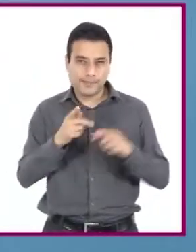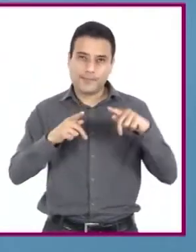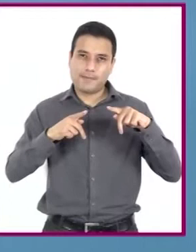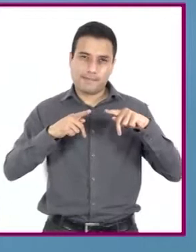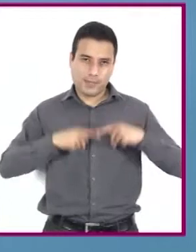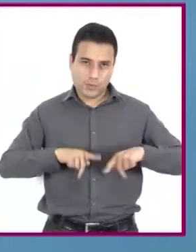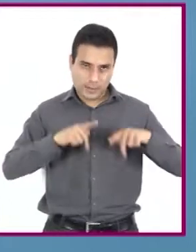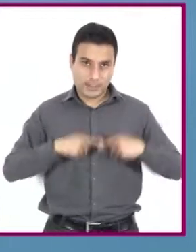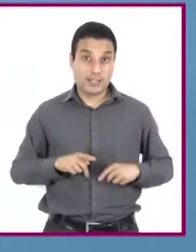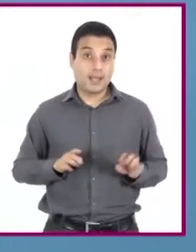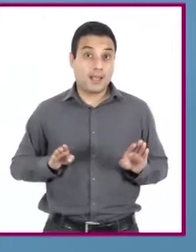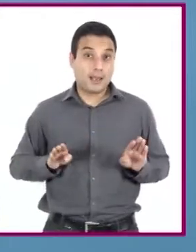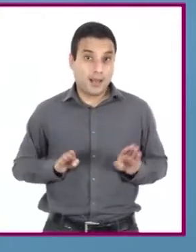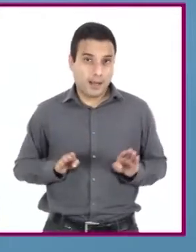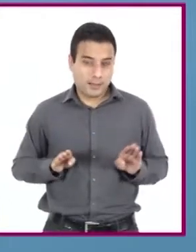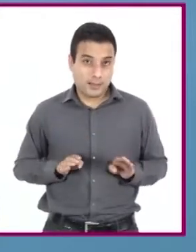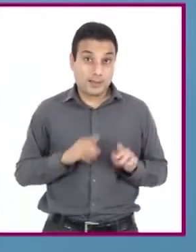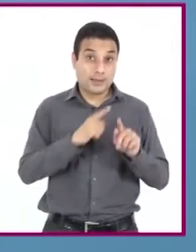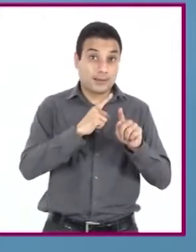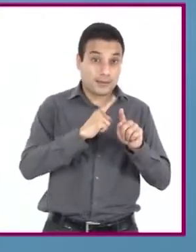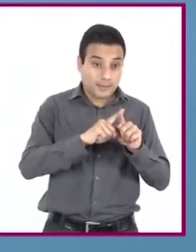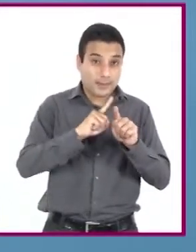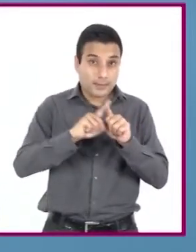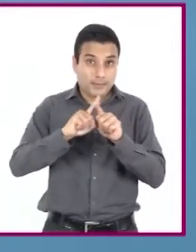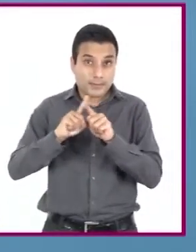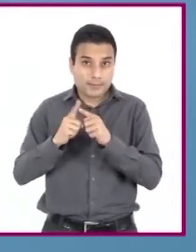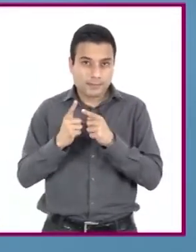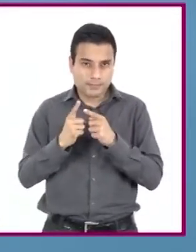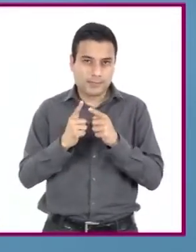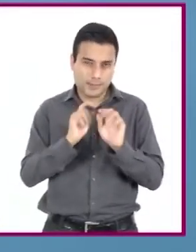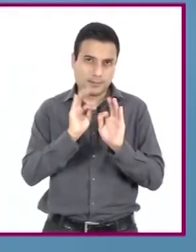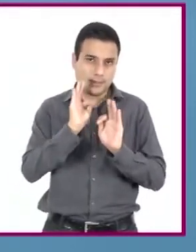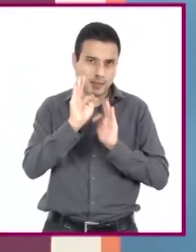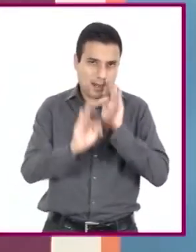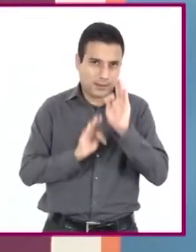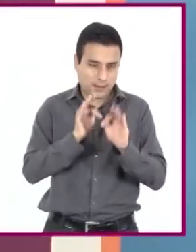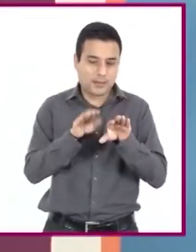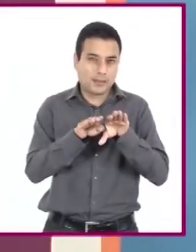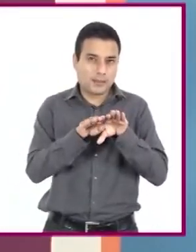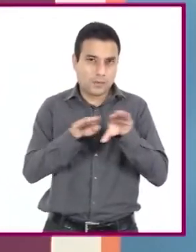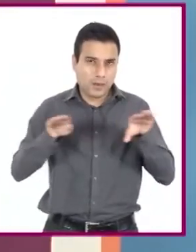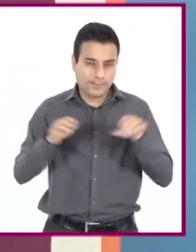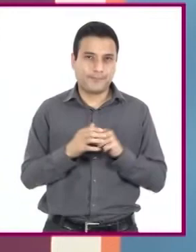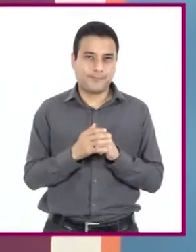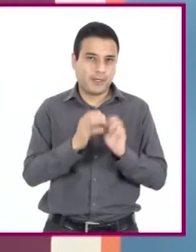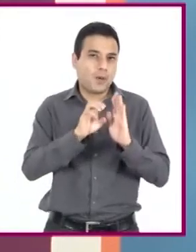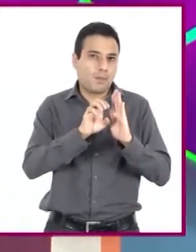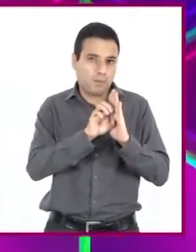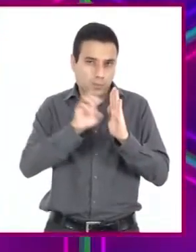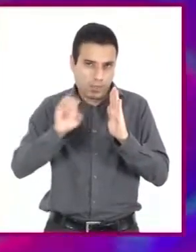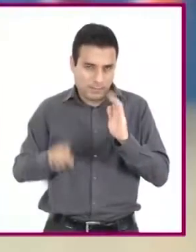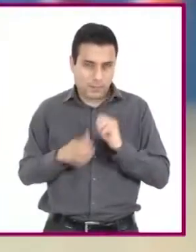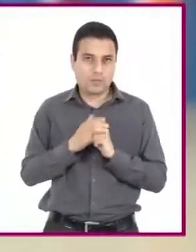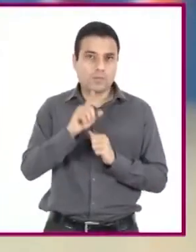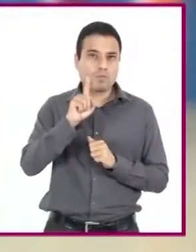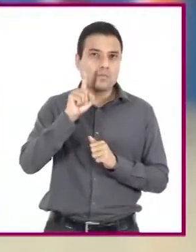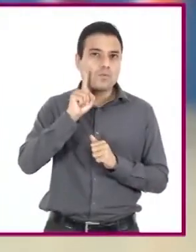que son diferentes, especialmente de aquellas que están en desventaja, como el caso de las mujeres.